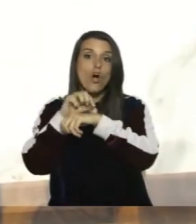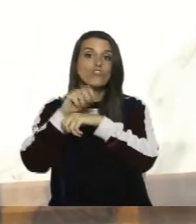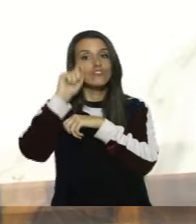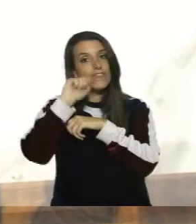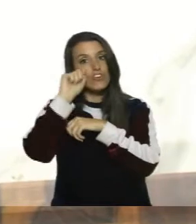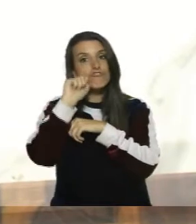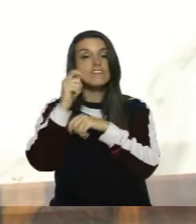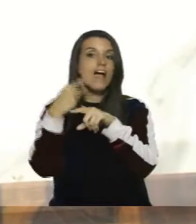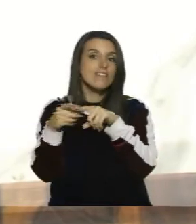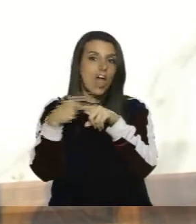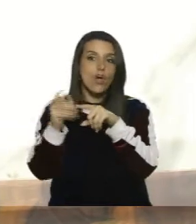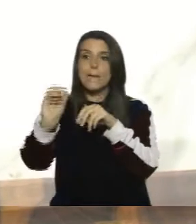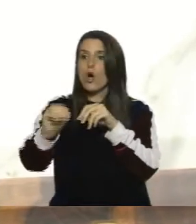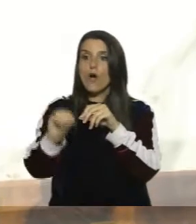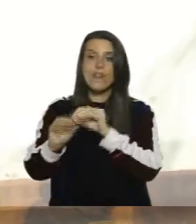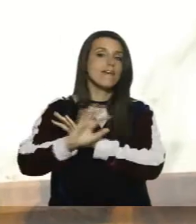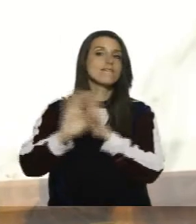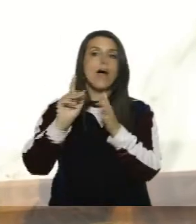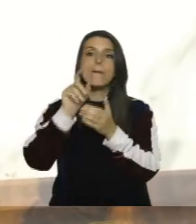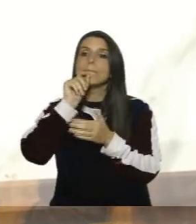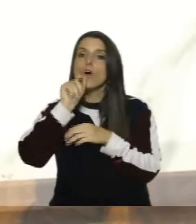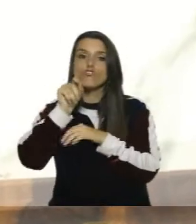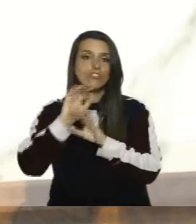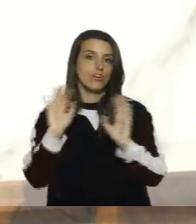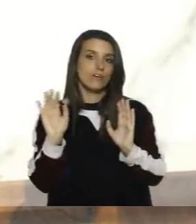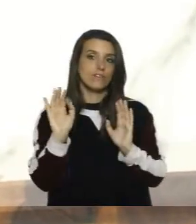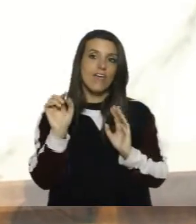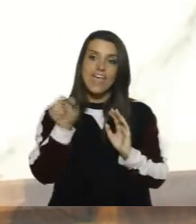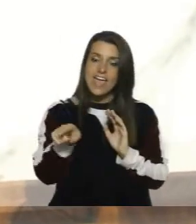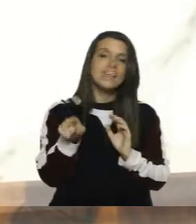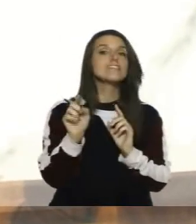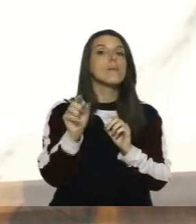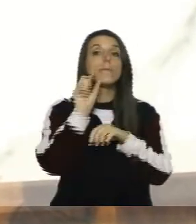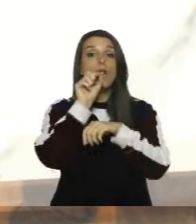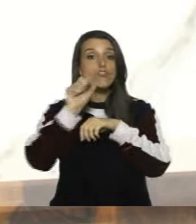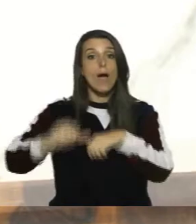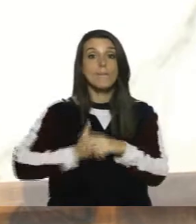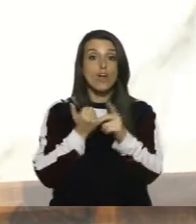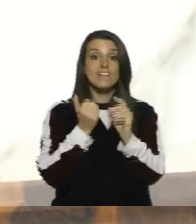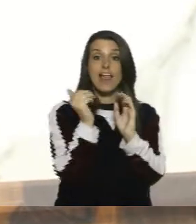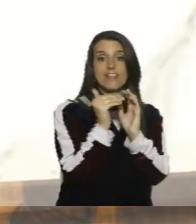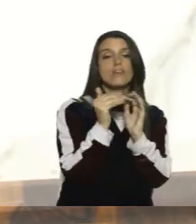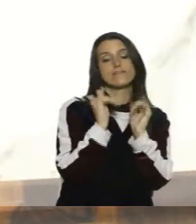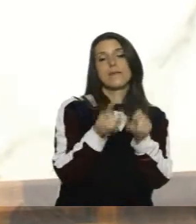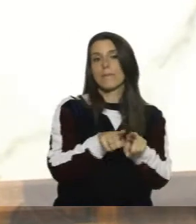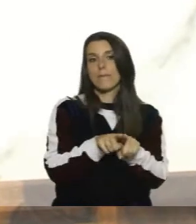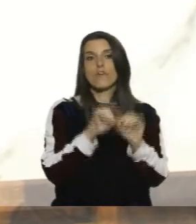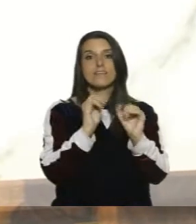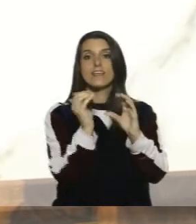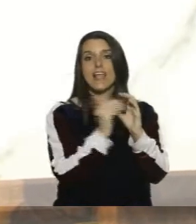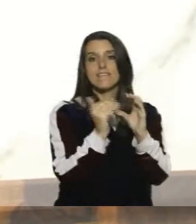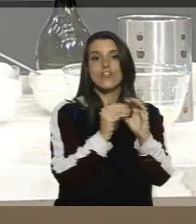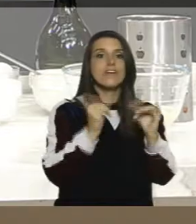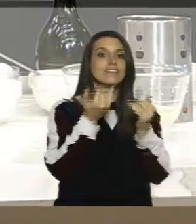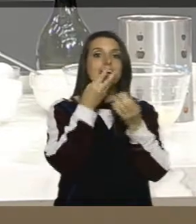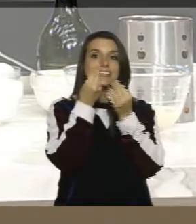una zanahoria, lo que tenía nomás. Y el pollito adentro, ¿no? Y ese pollito, mismo pollo es el que vas a utilizar para el relleno. Ese es el que vamos a utilizar para el relleno y ya